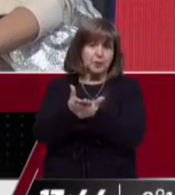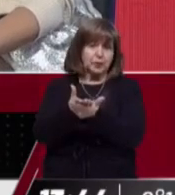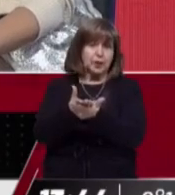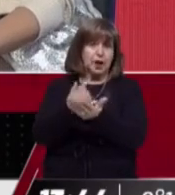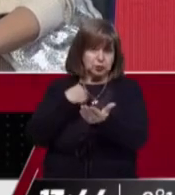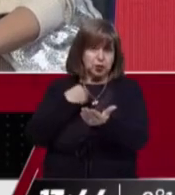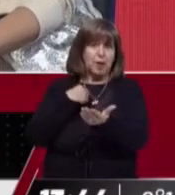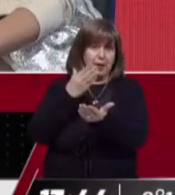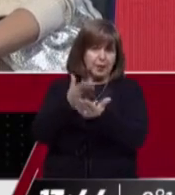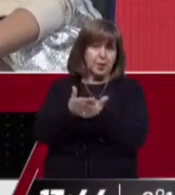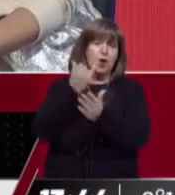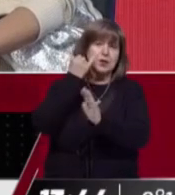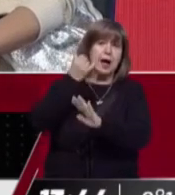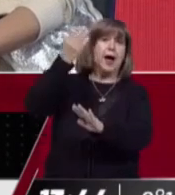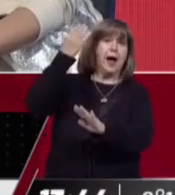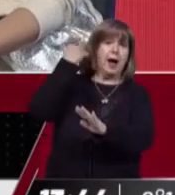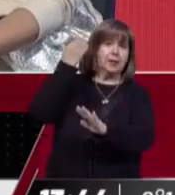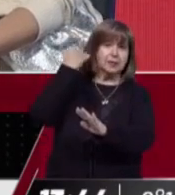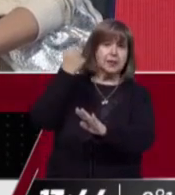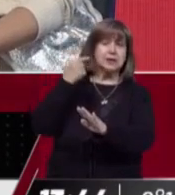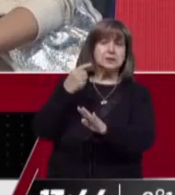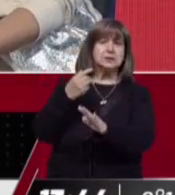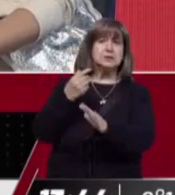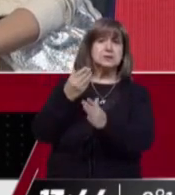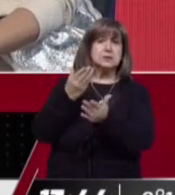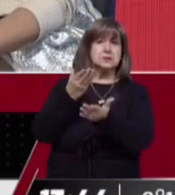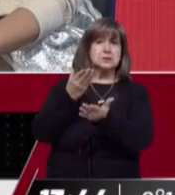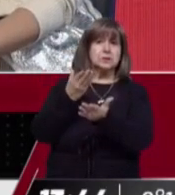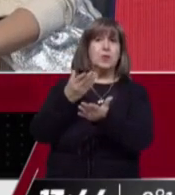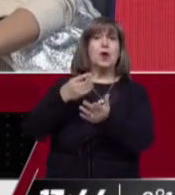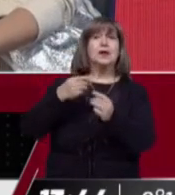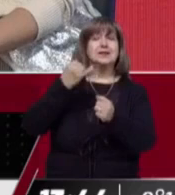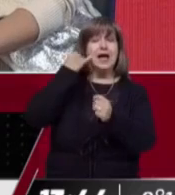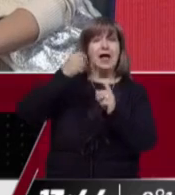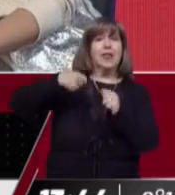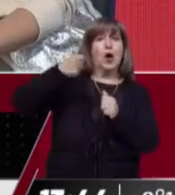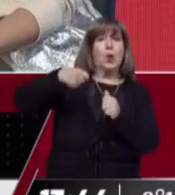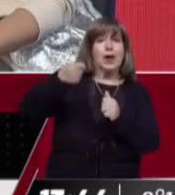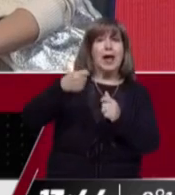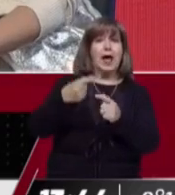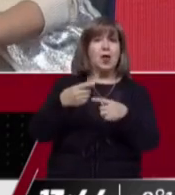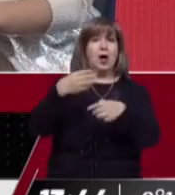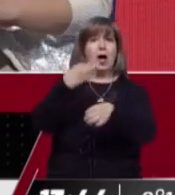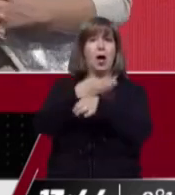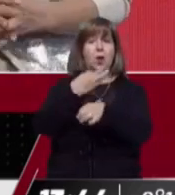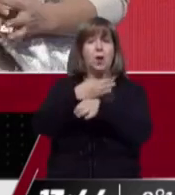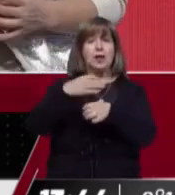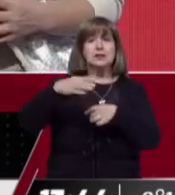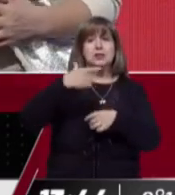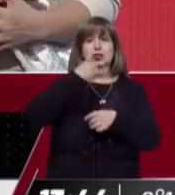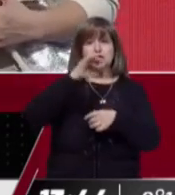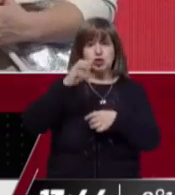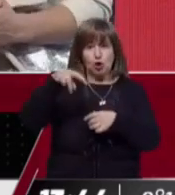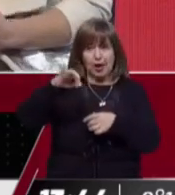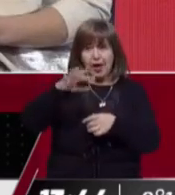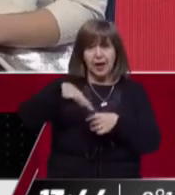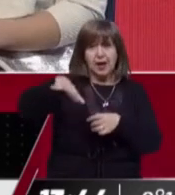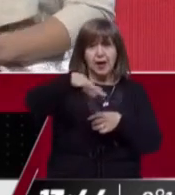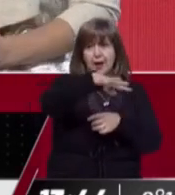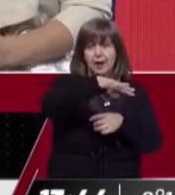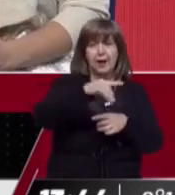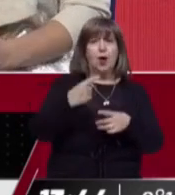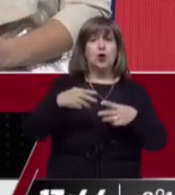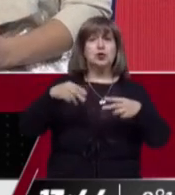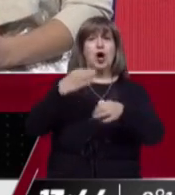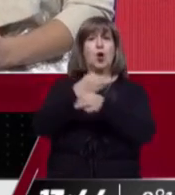sumar ya venimos con requerimientos Qué vamos a hacer por los que se están por jubilar qué vamos a hacer con las escuelas de zona Qué vamos a hacer con las escuelas